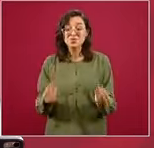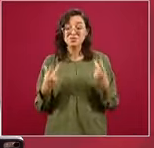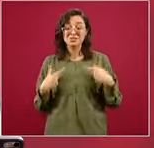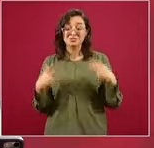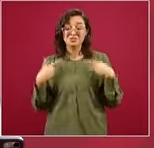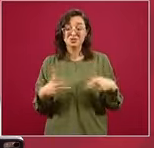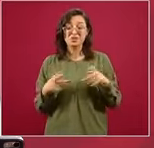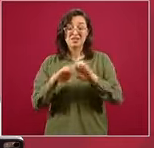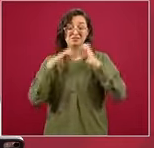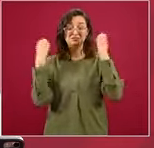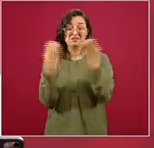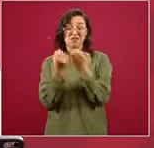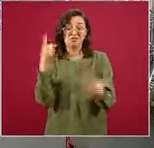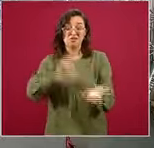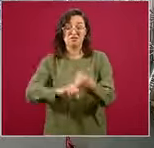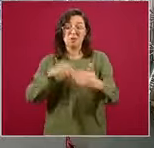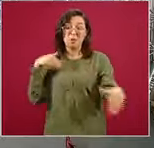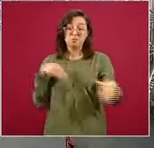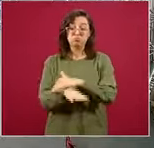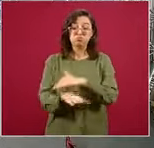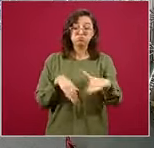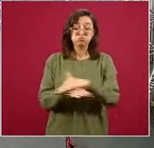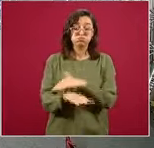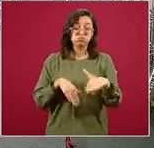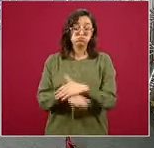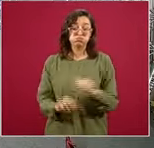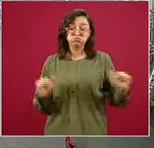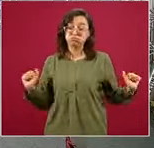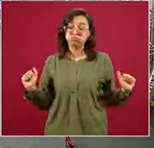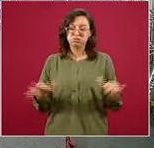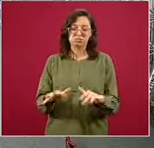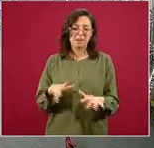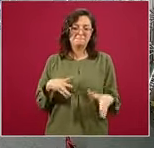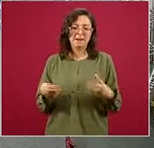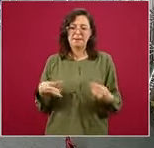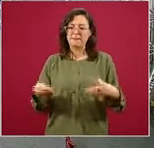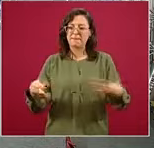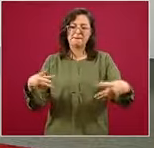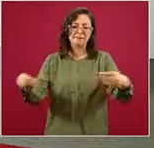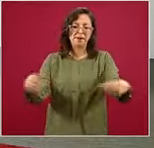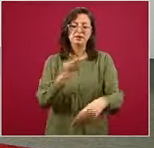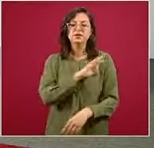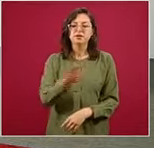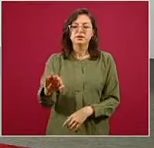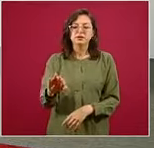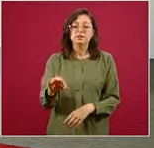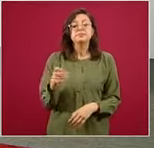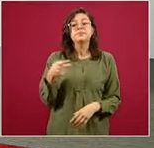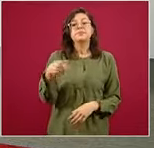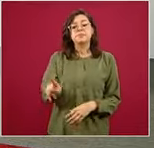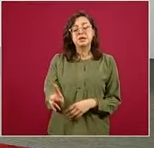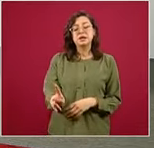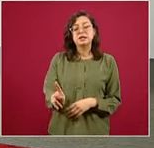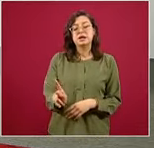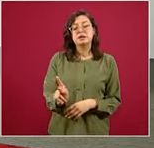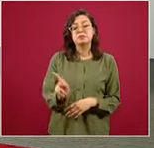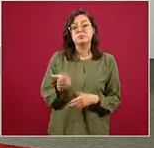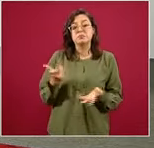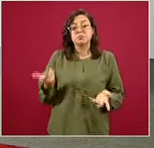limitados, como pueden ser los estadios, podría propiciar contagios de manera masiva. Pero